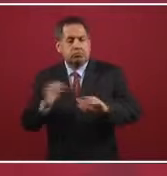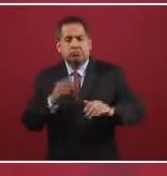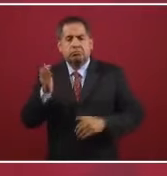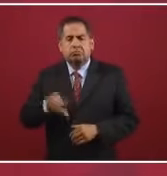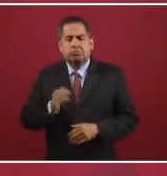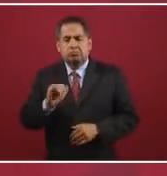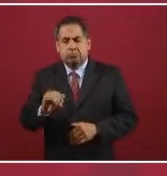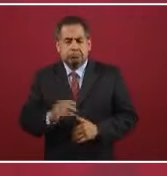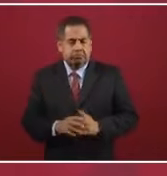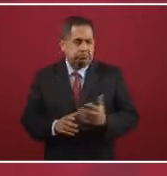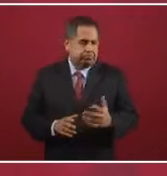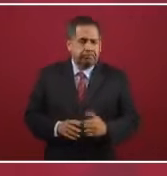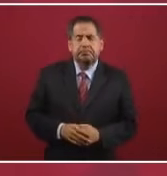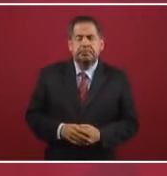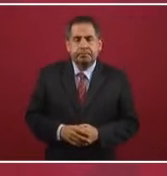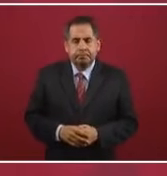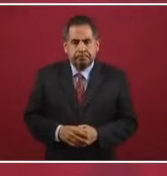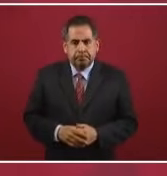Bueno, en México